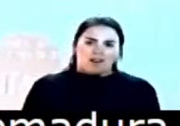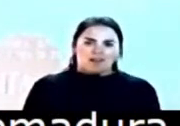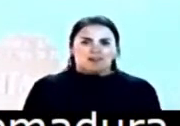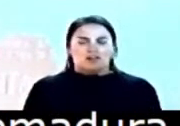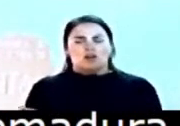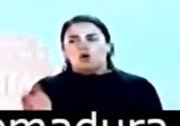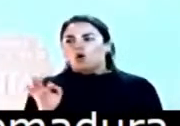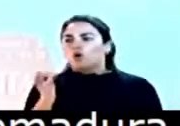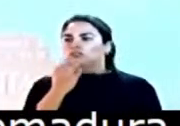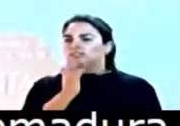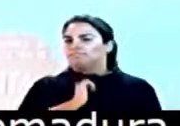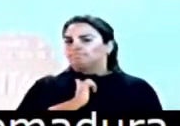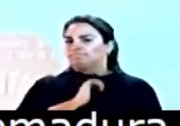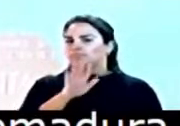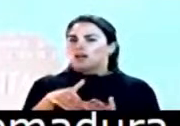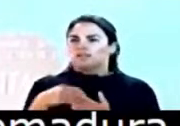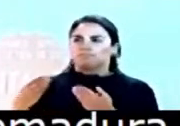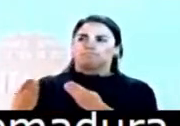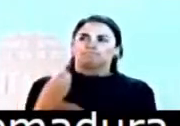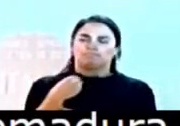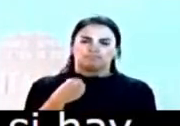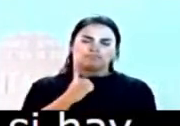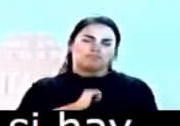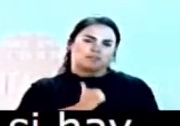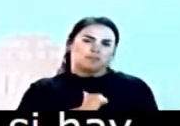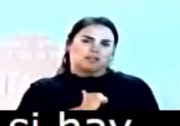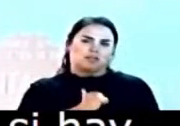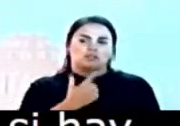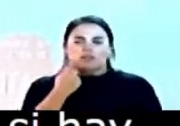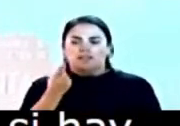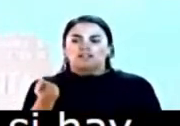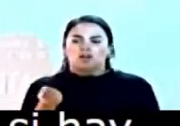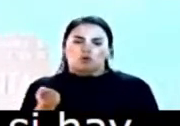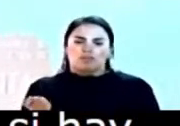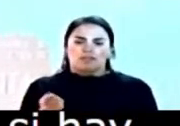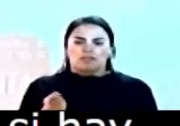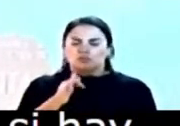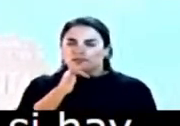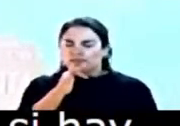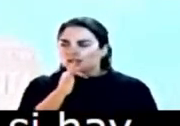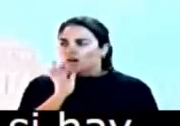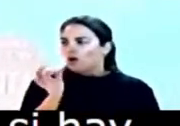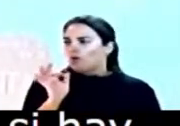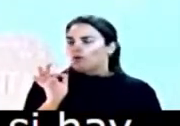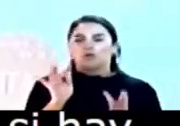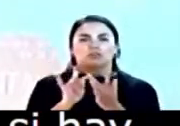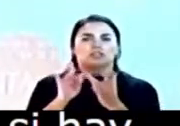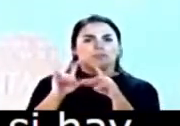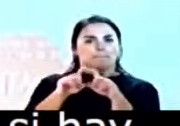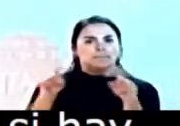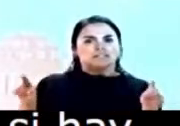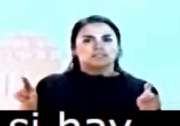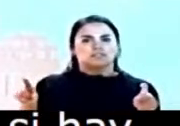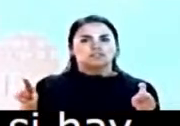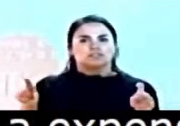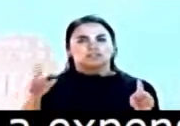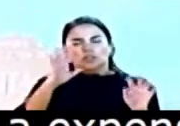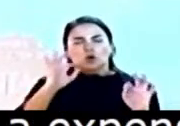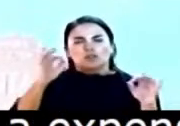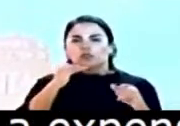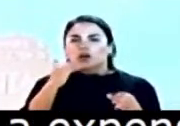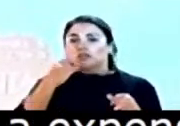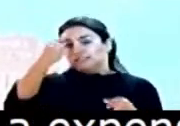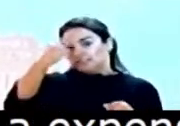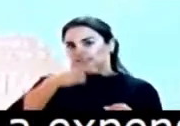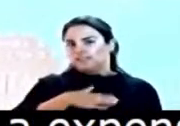si están a expensas de esas inversiones todavía de negociaciones, de hablar con empresarios, si hay algo concreto y si se puede saber